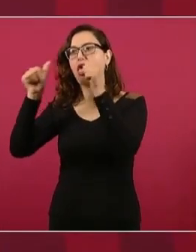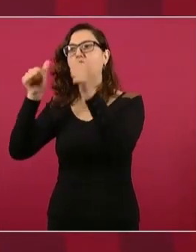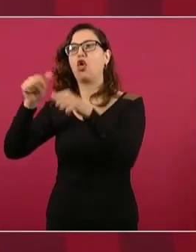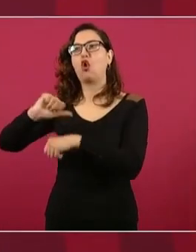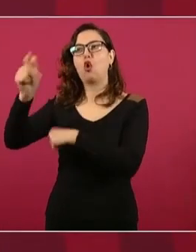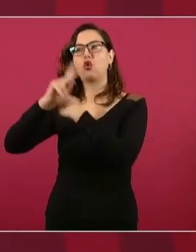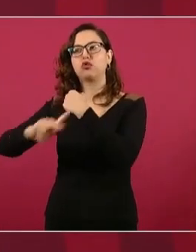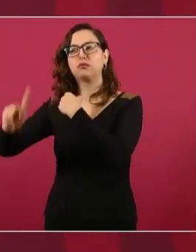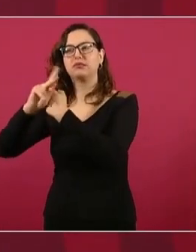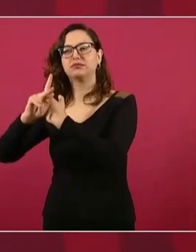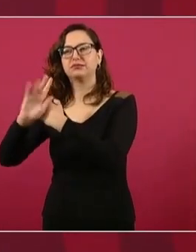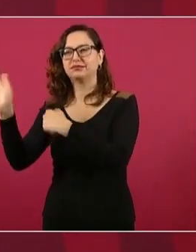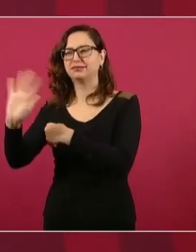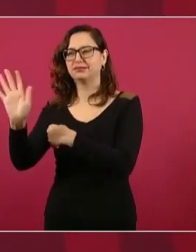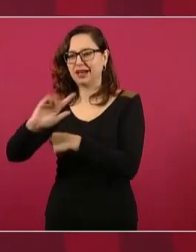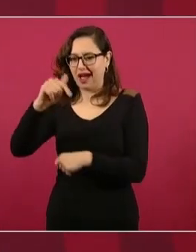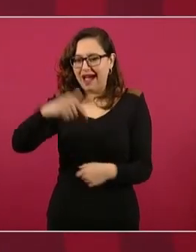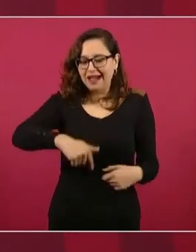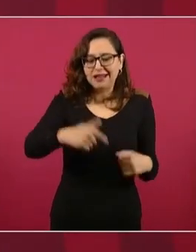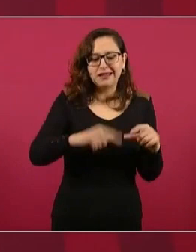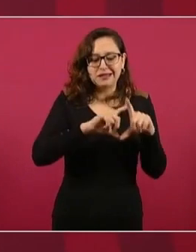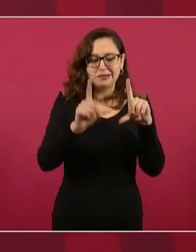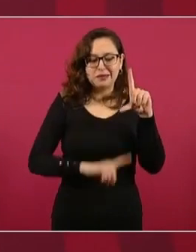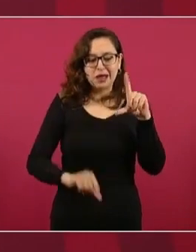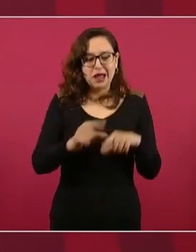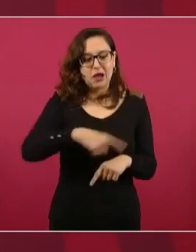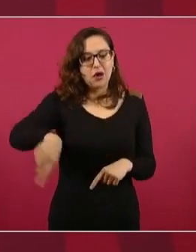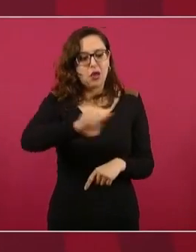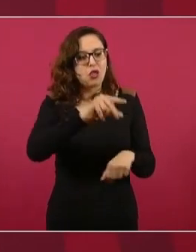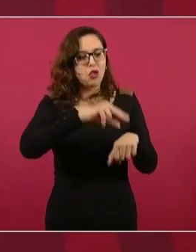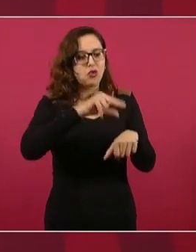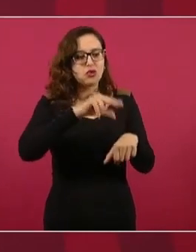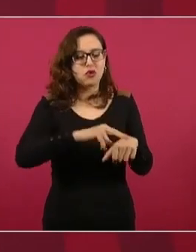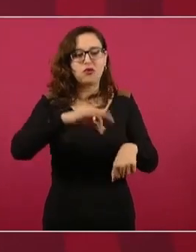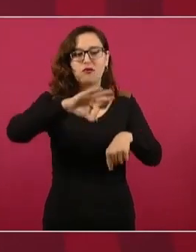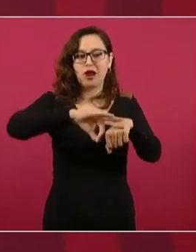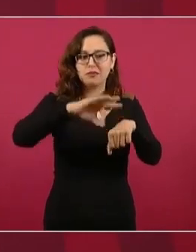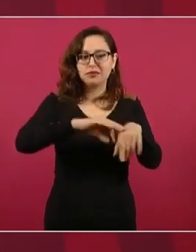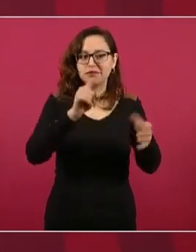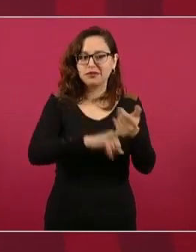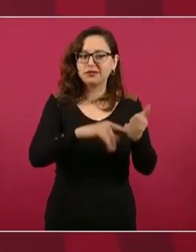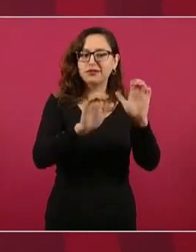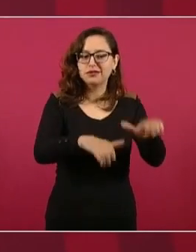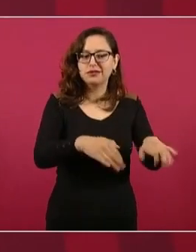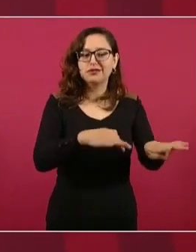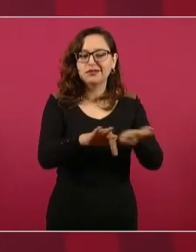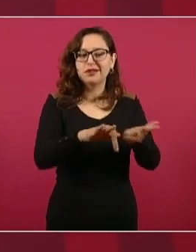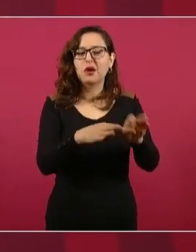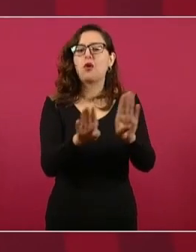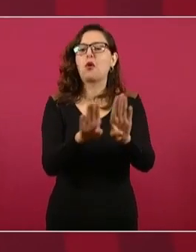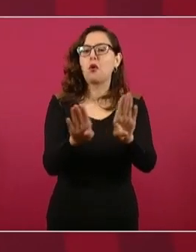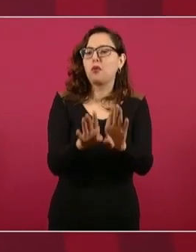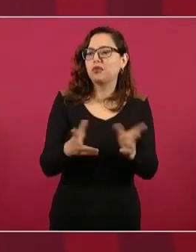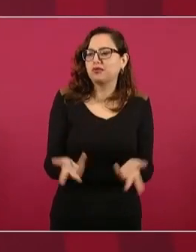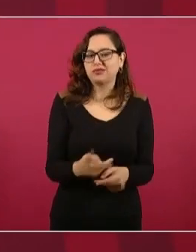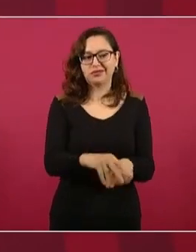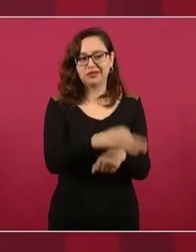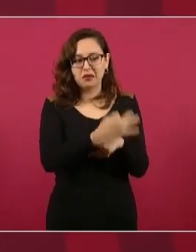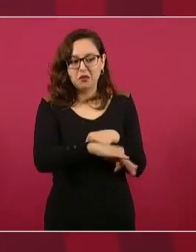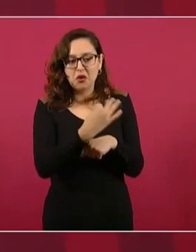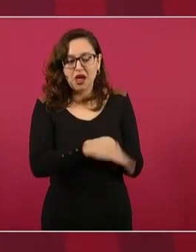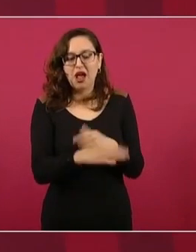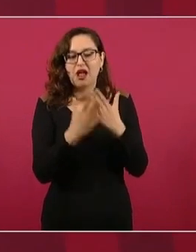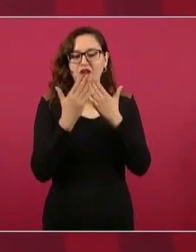laborales muy precarias para el personal de salud. Contrataciones eventuales, contrataciones que no hacen antigüedad, no